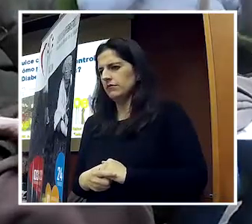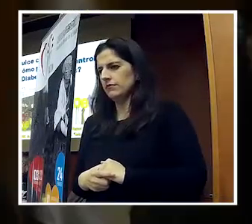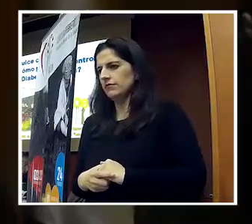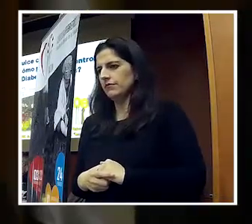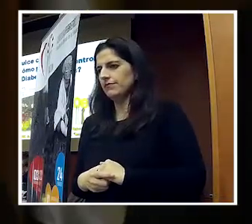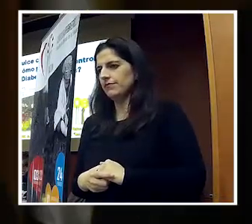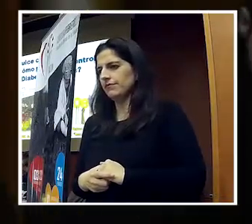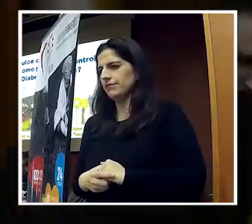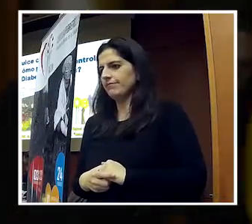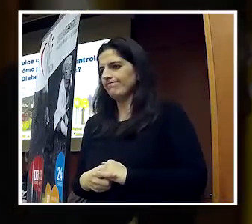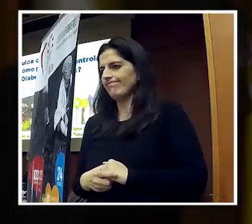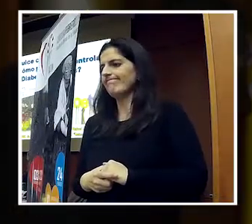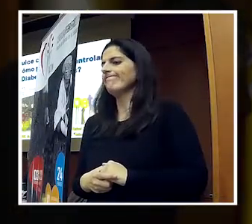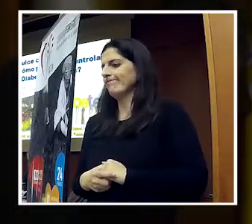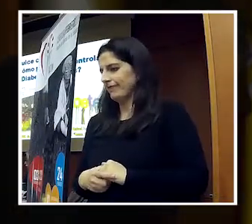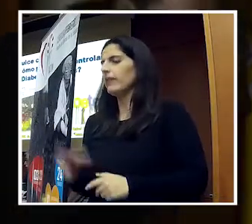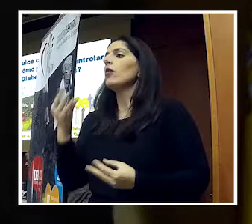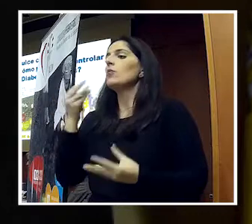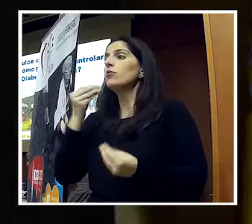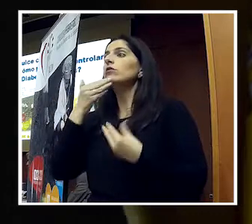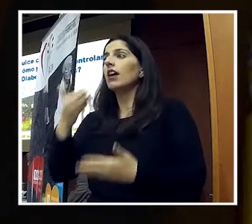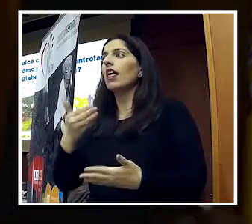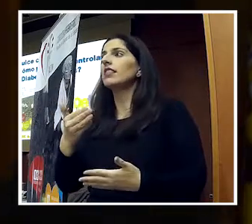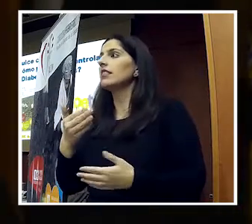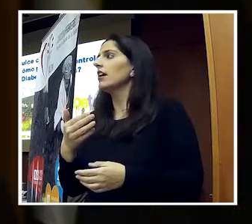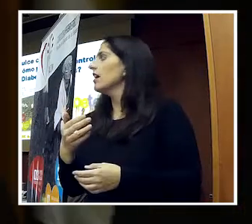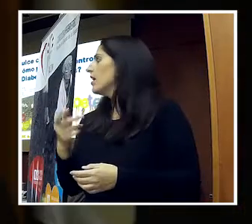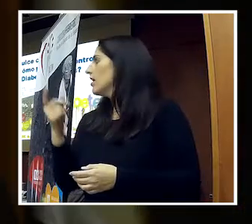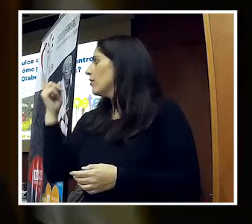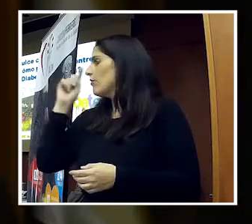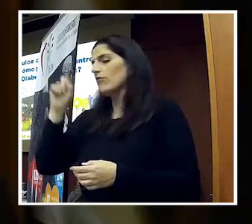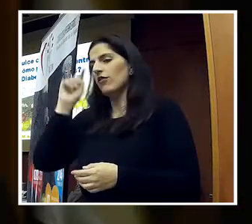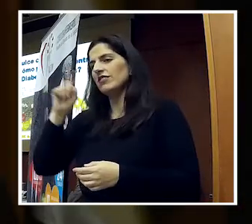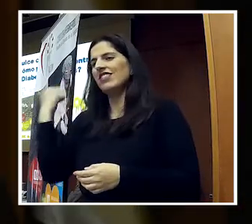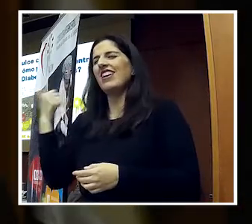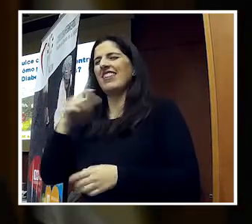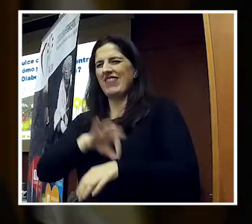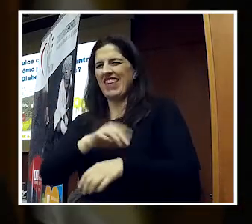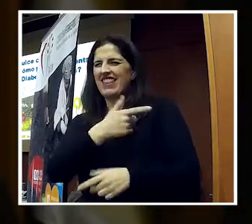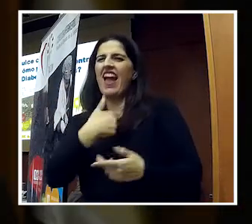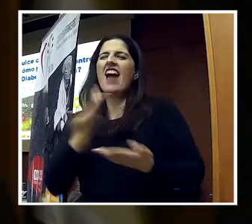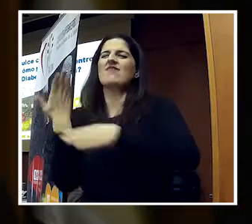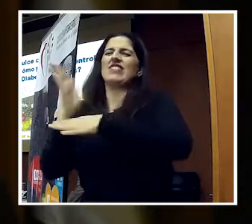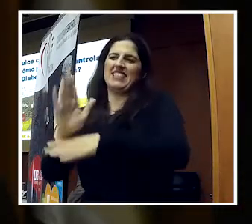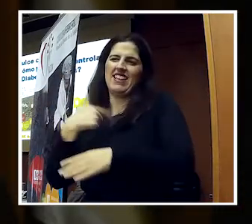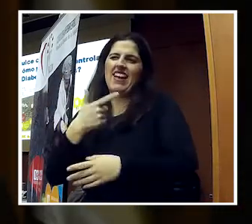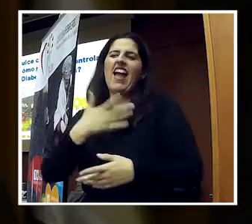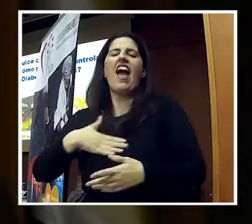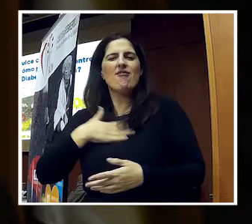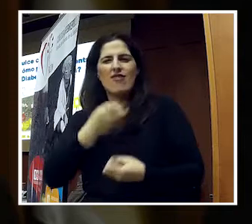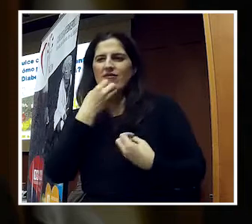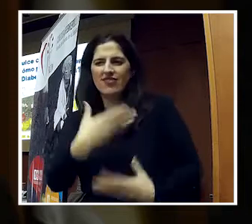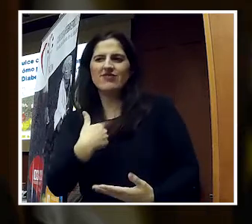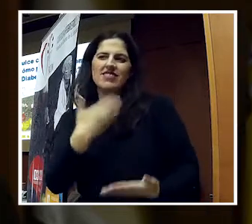Bueno, antes que nada, muchas gracias, profesor Martín Rebo, por tus amables palabras